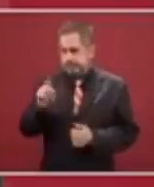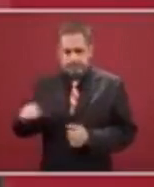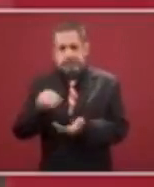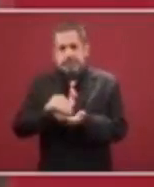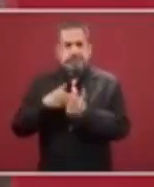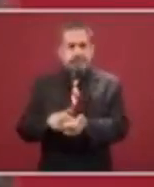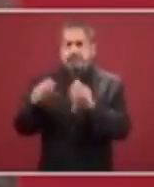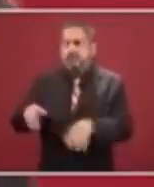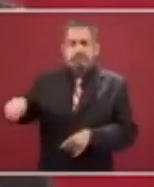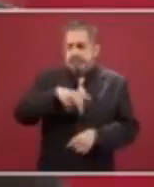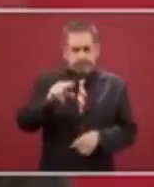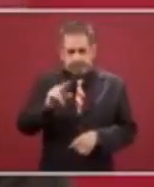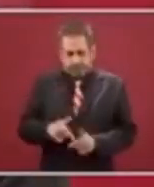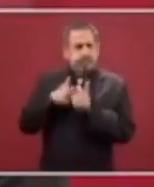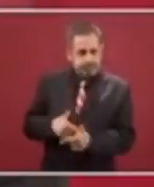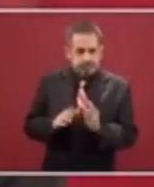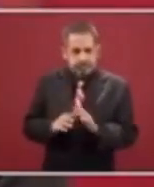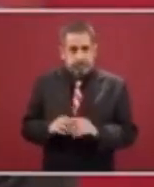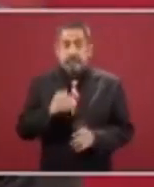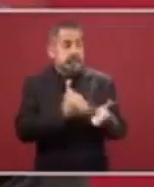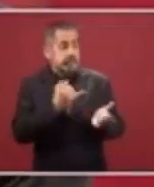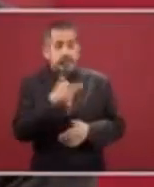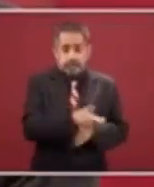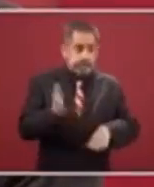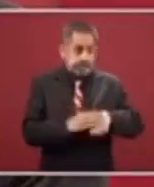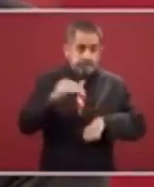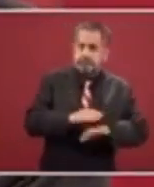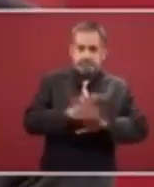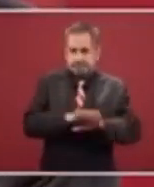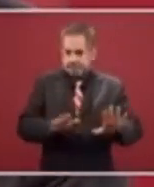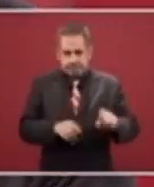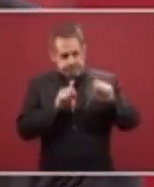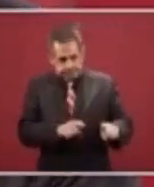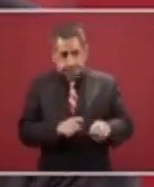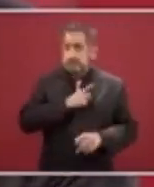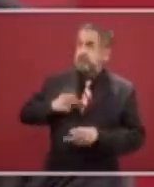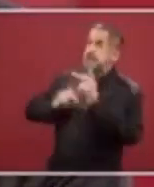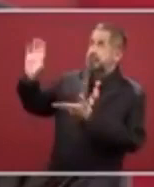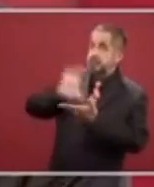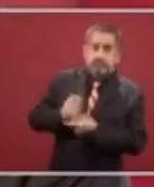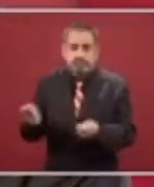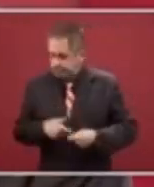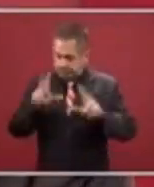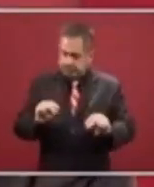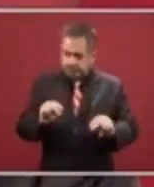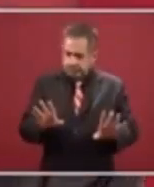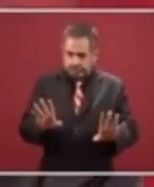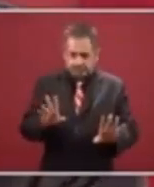población sin aumentar impuestos, sin endeudar al país